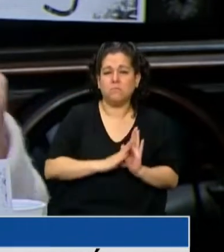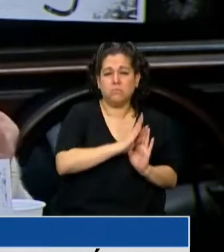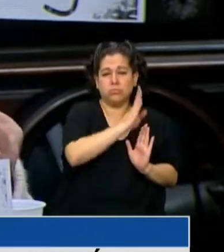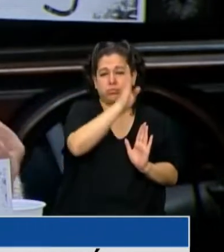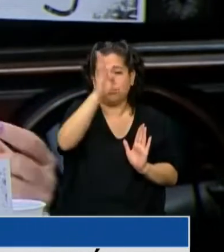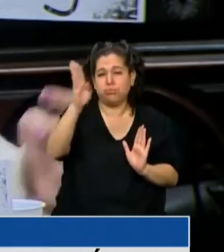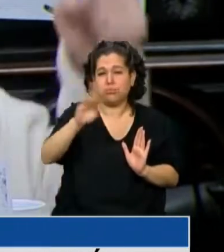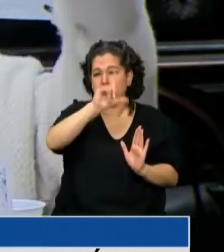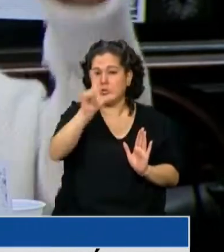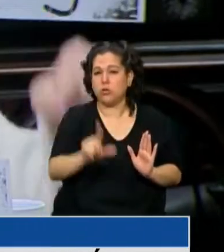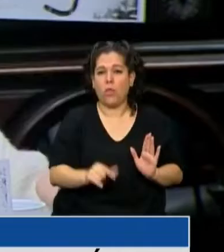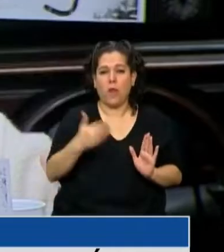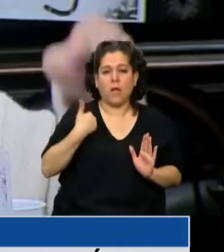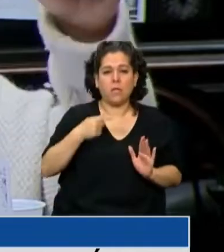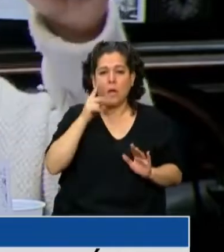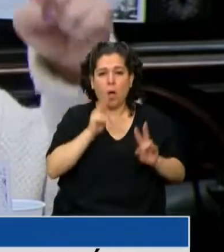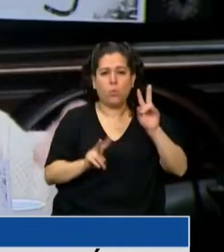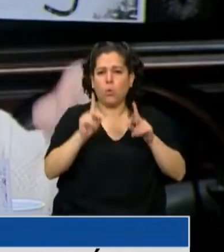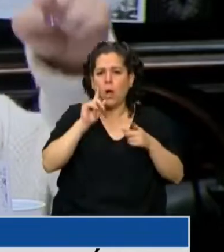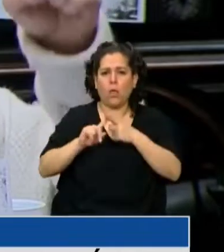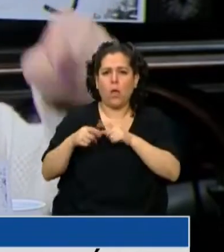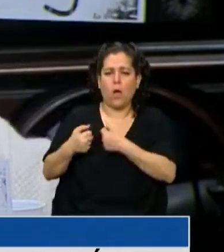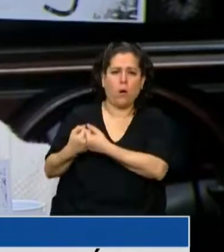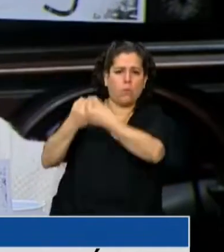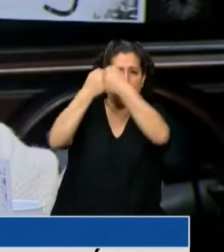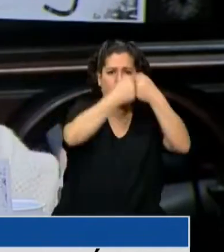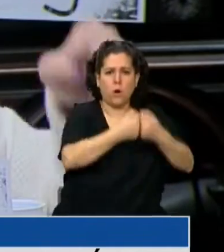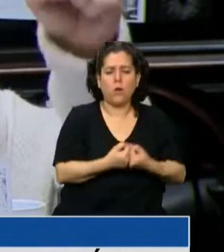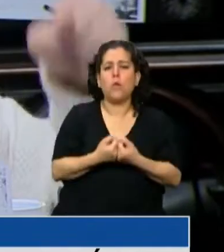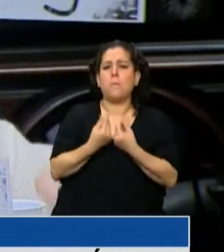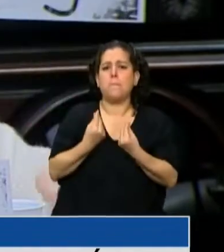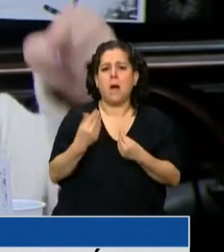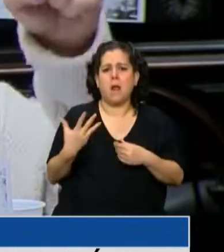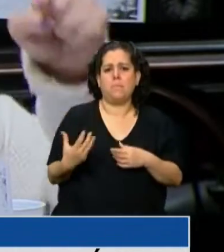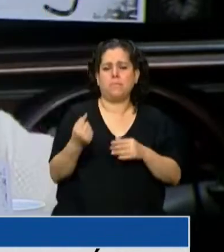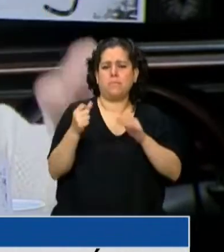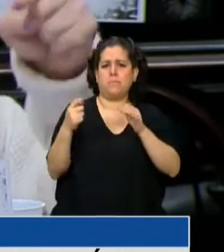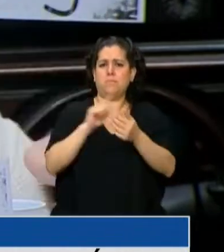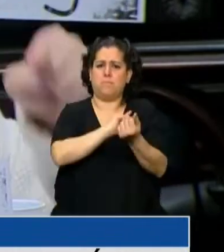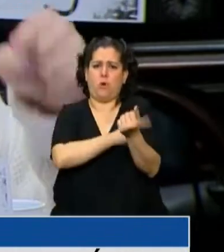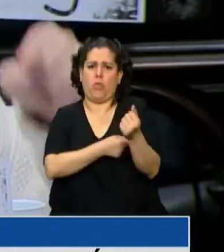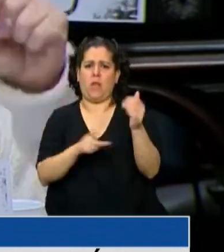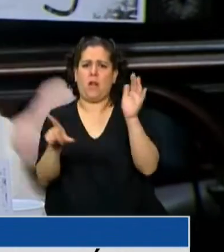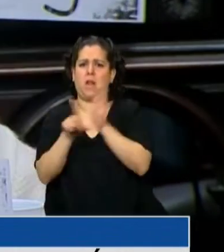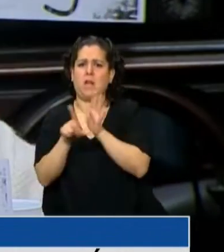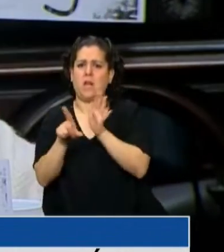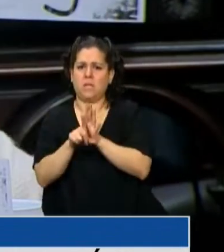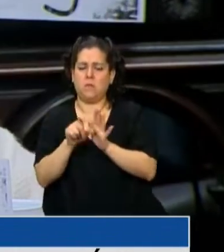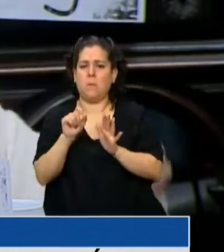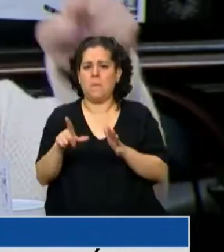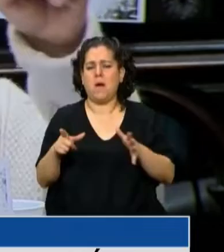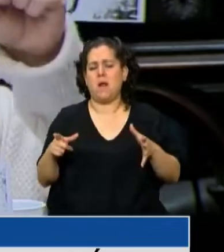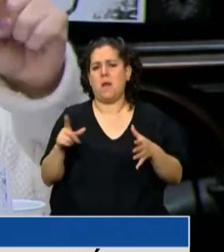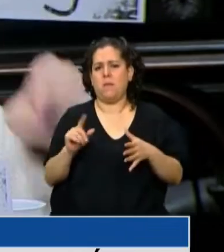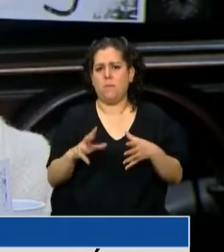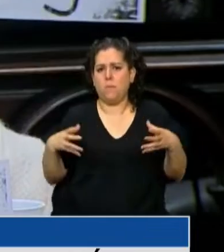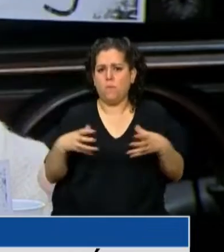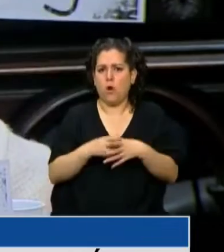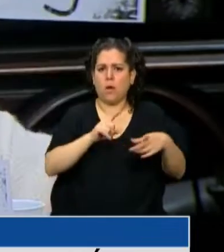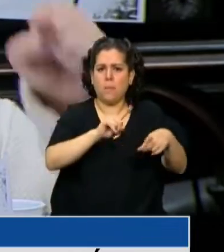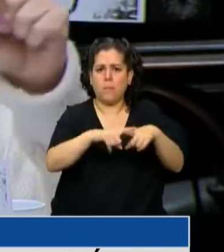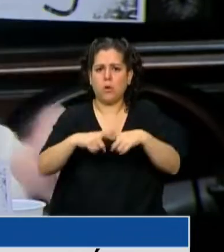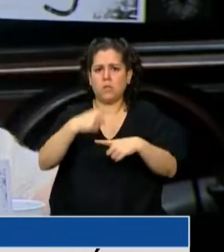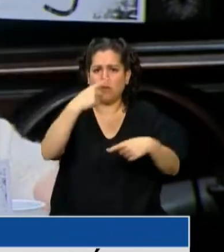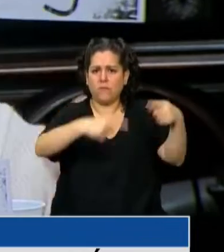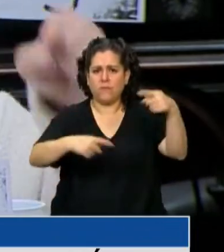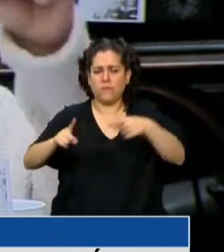generar consenso y que llega al Poder Legislativo para que salga con el apoyo de todos los bloques políticos, porque entendemos